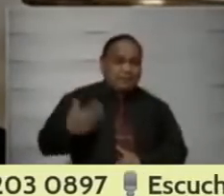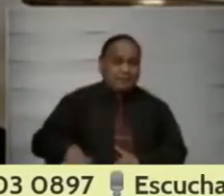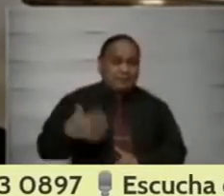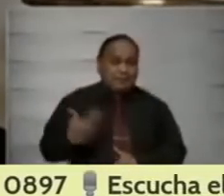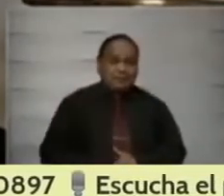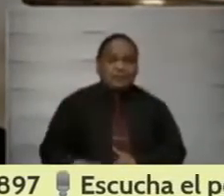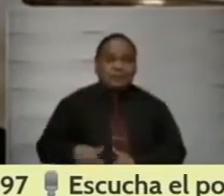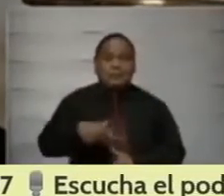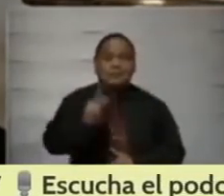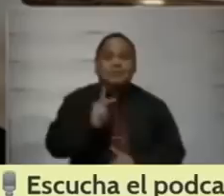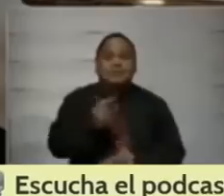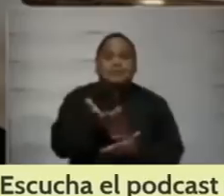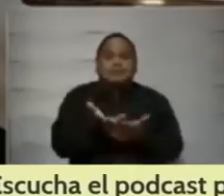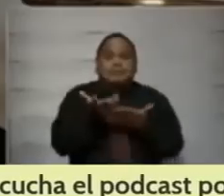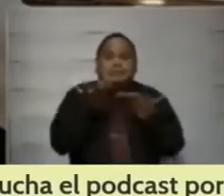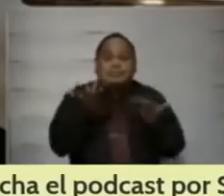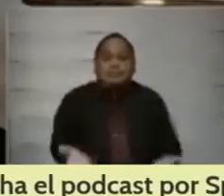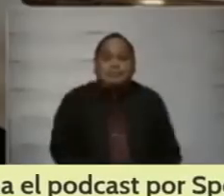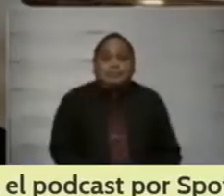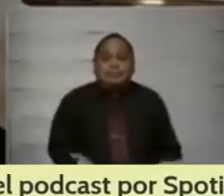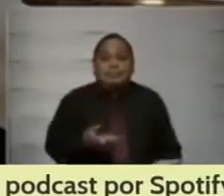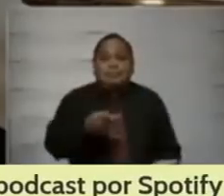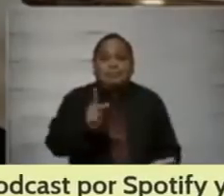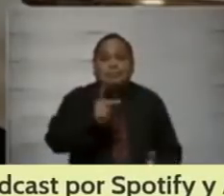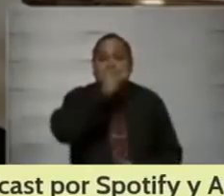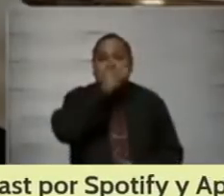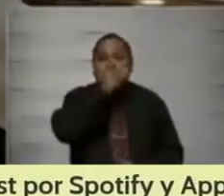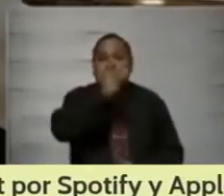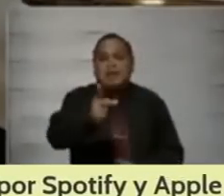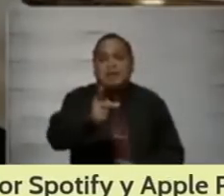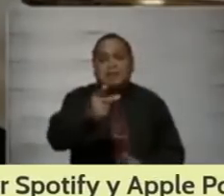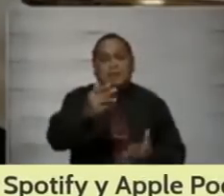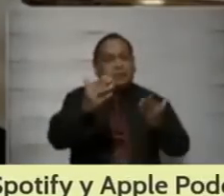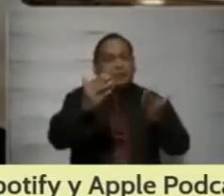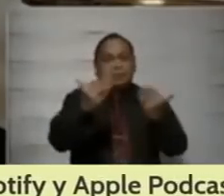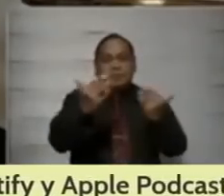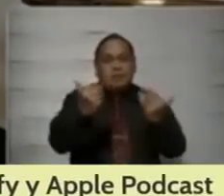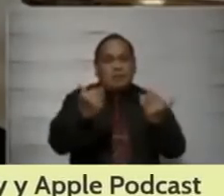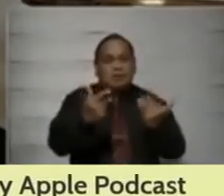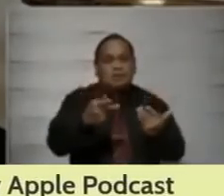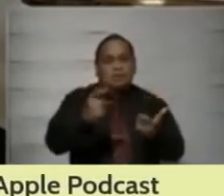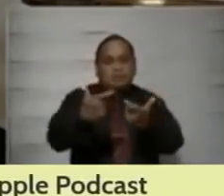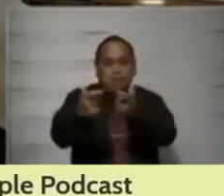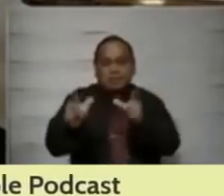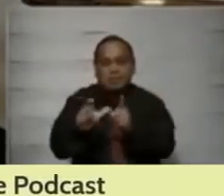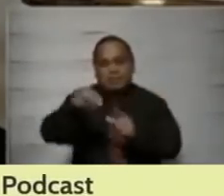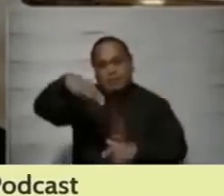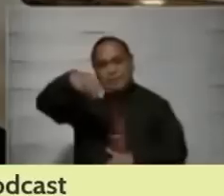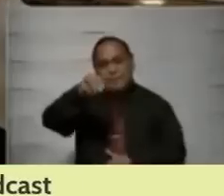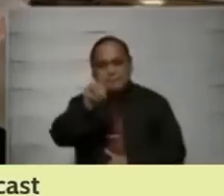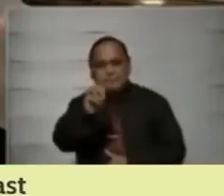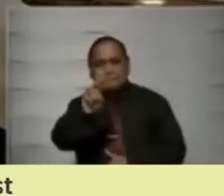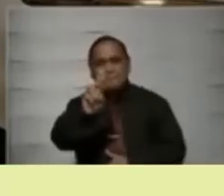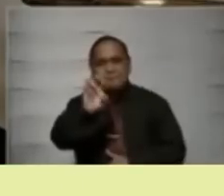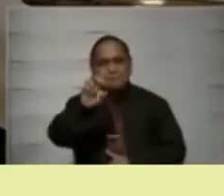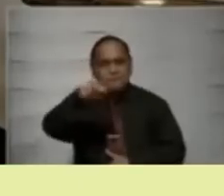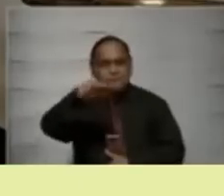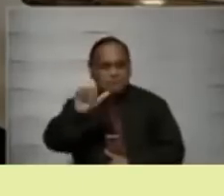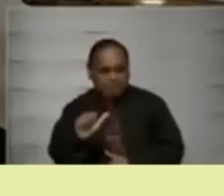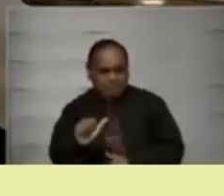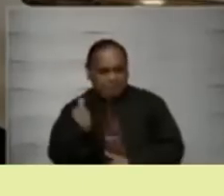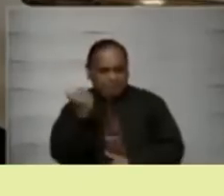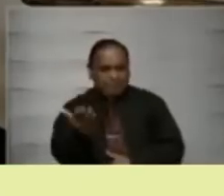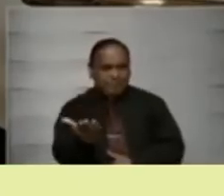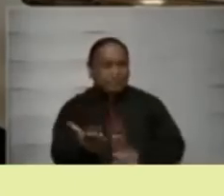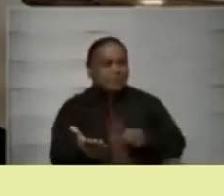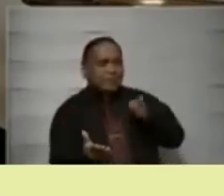Porque no era un integrante cualquiera de Morena, eso es lo que no se entiende, porque es el dolor aquí en Guanchita. No, era